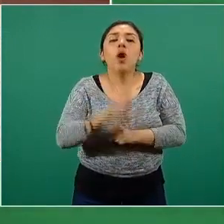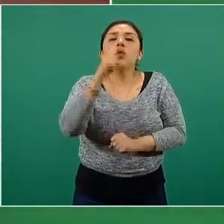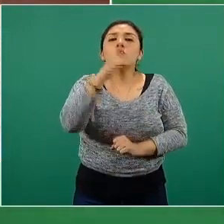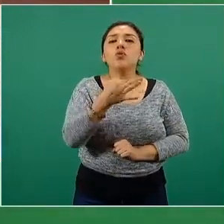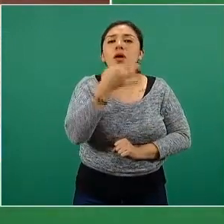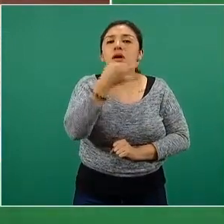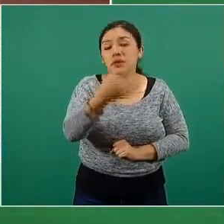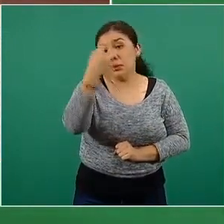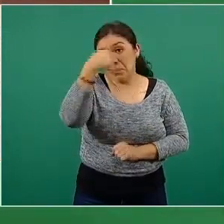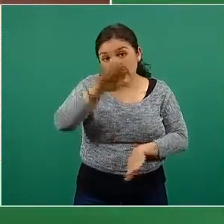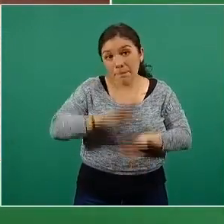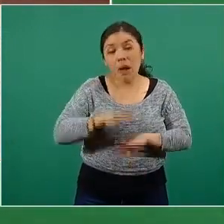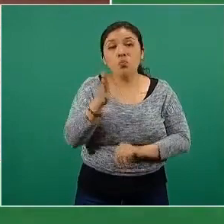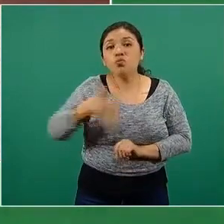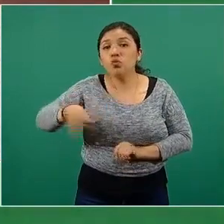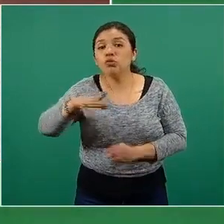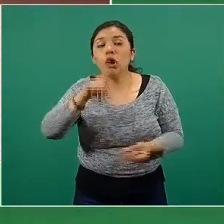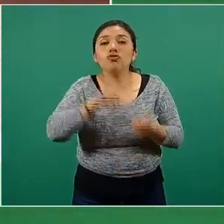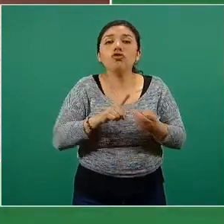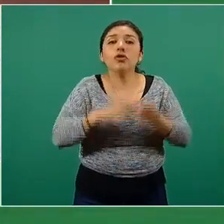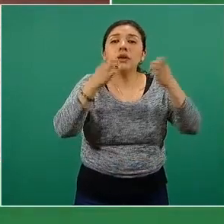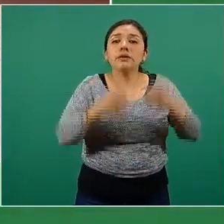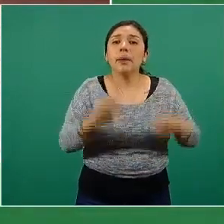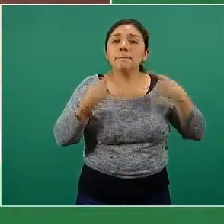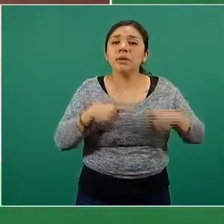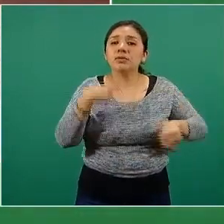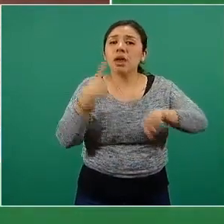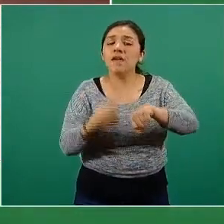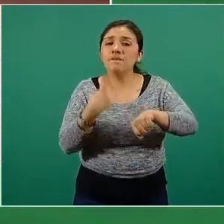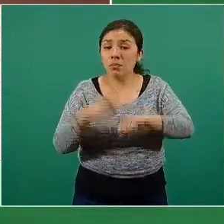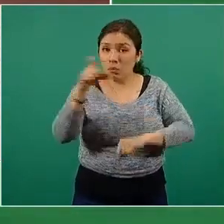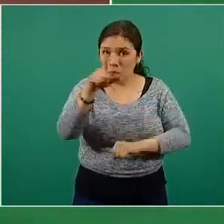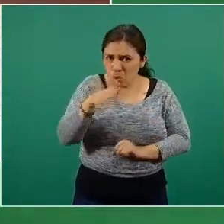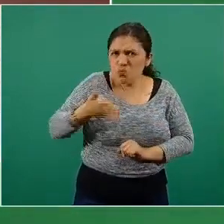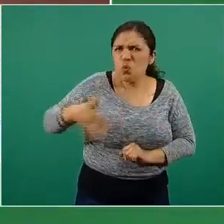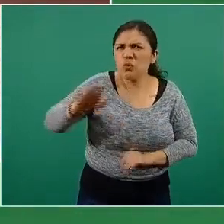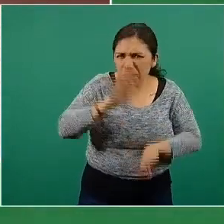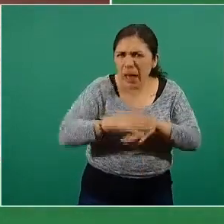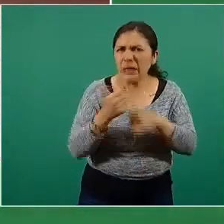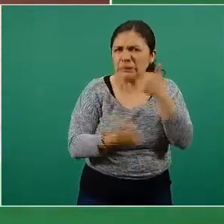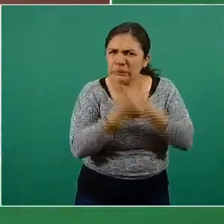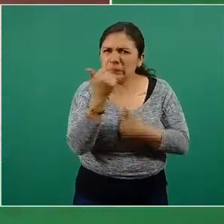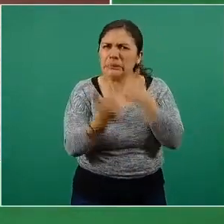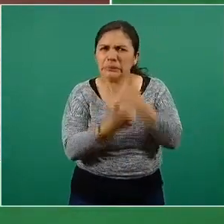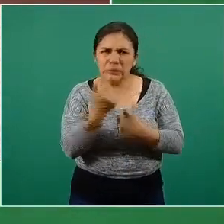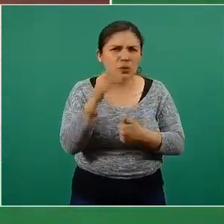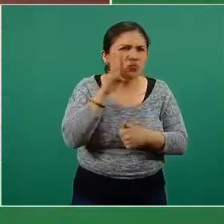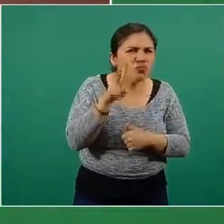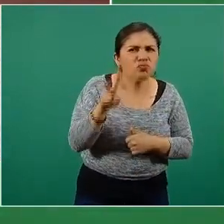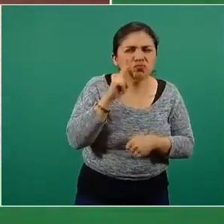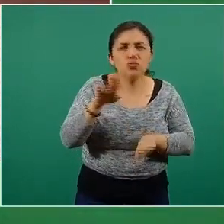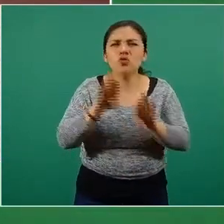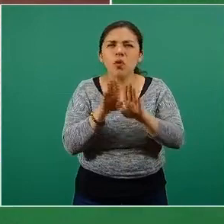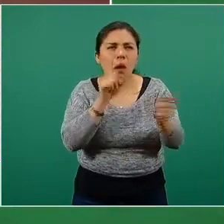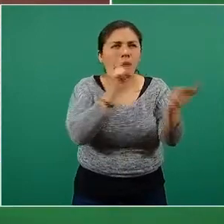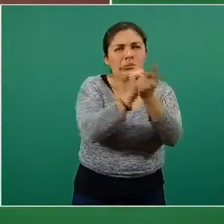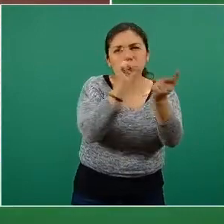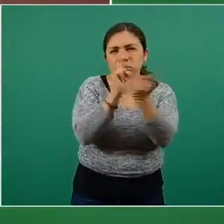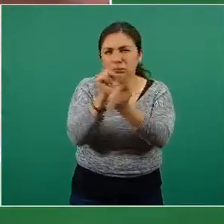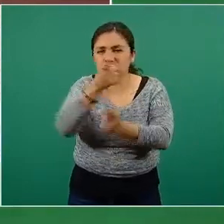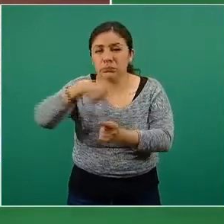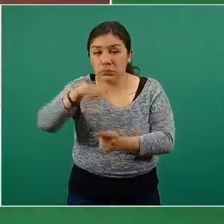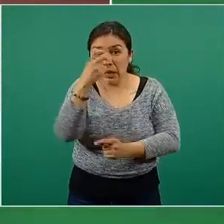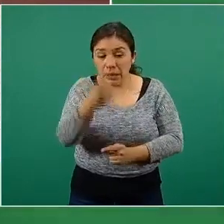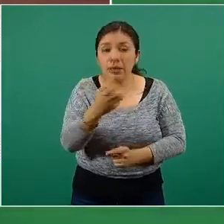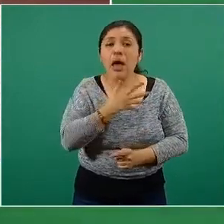implica la búsqueda activa de casos, que implica también cuando uno busca más activamente y tiene una activación importante de las brigadas,